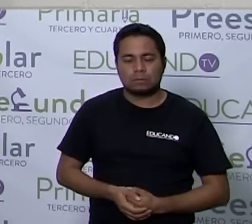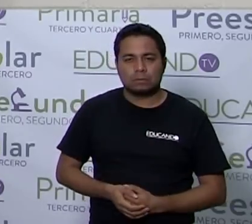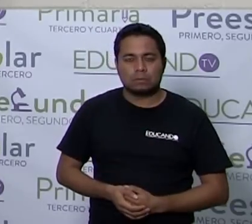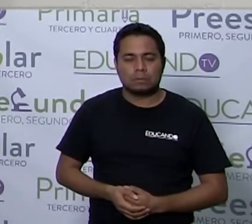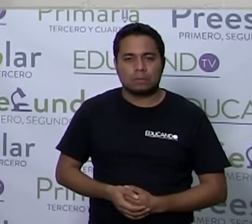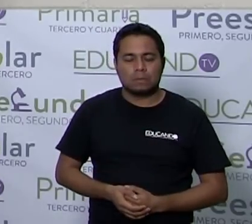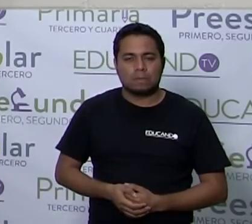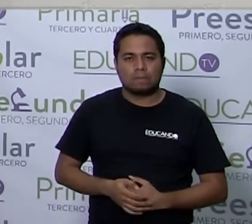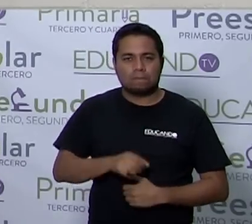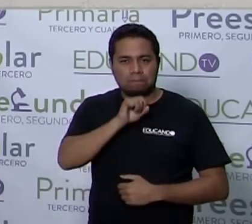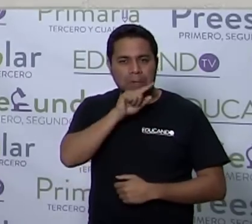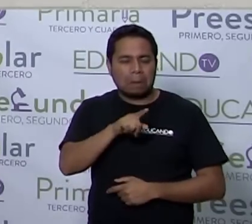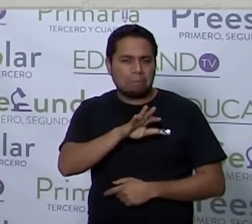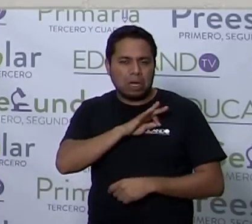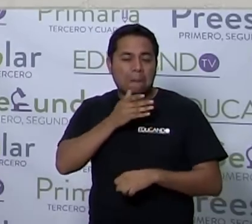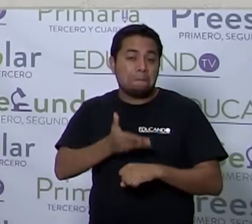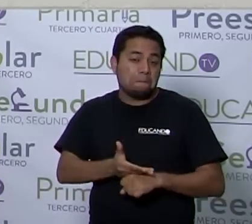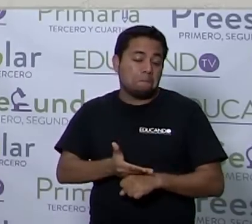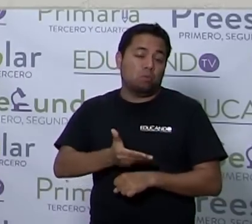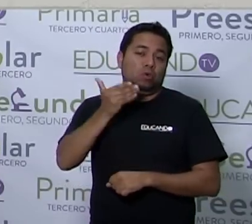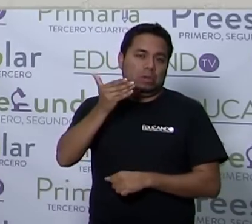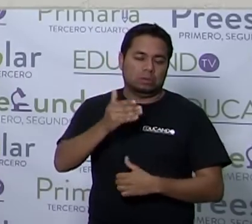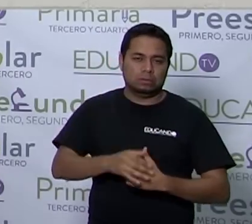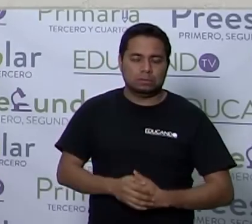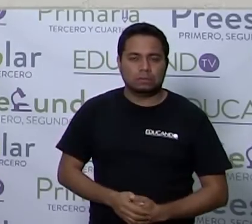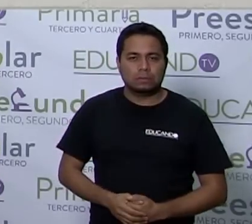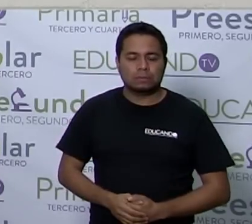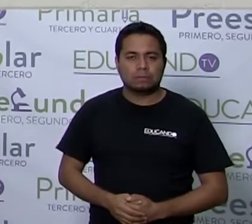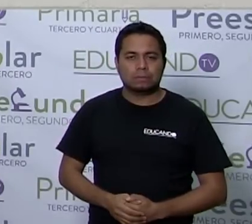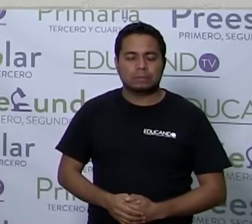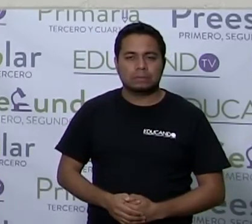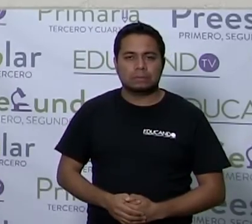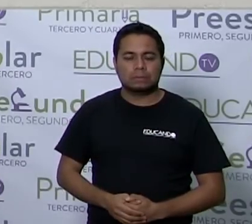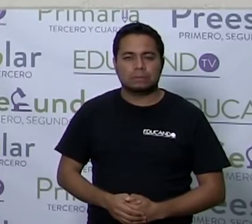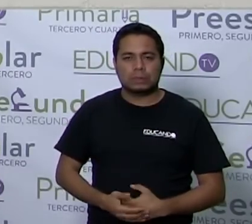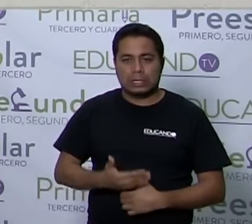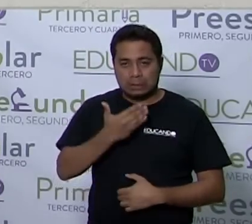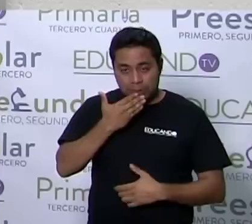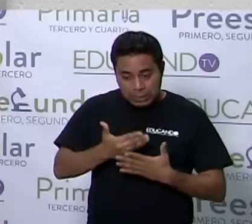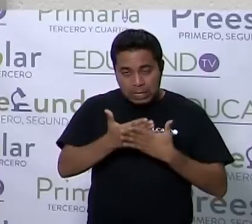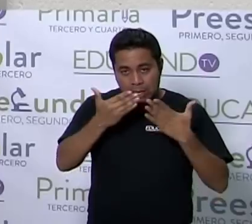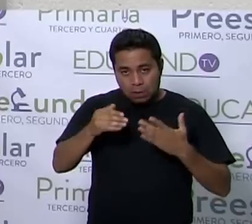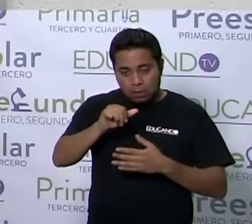También puede ser muy, ¿verdad? Ahora, los